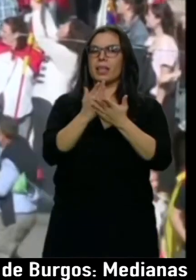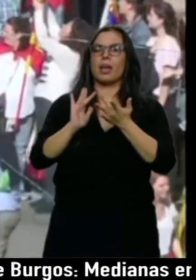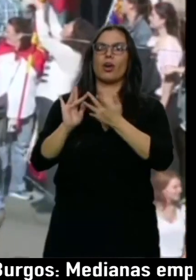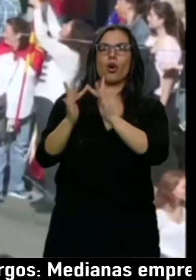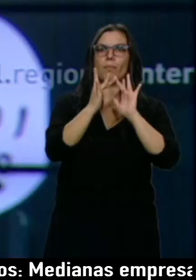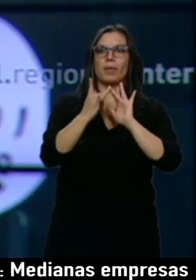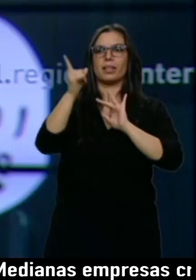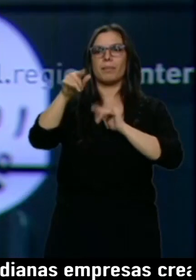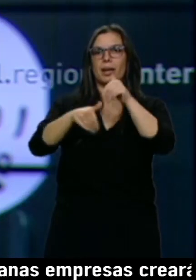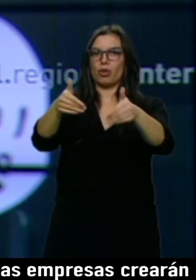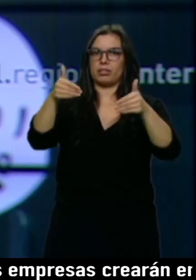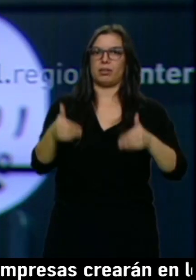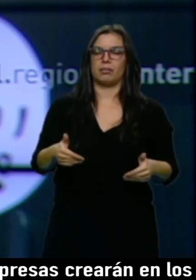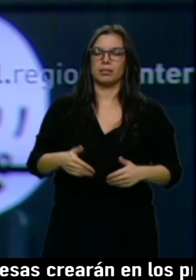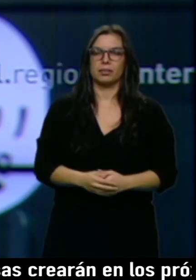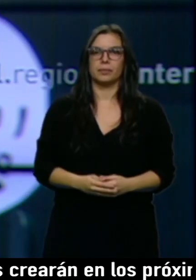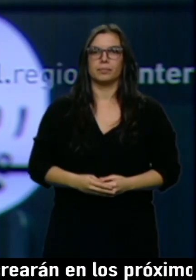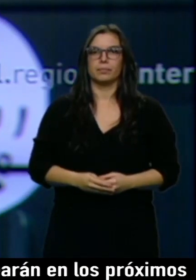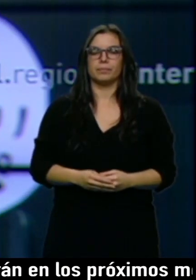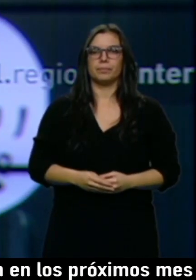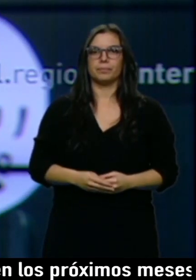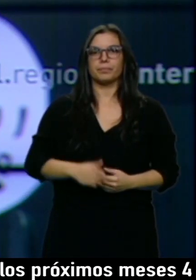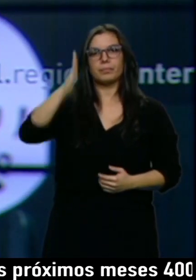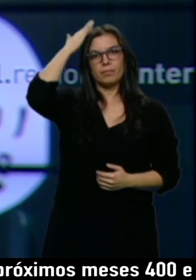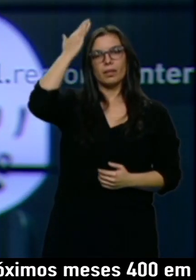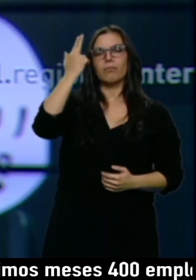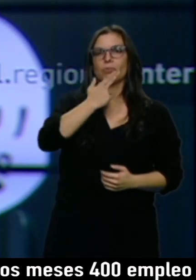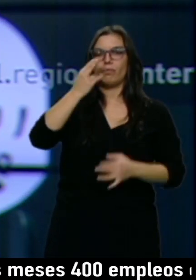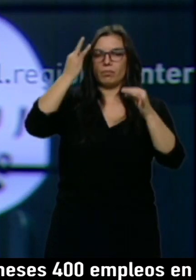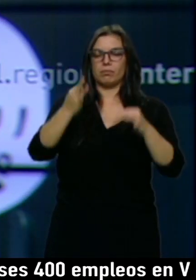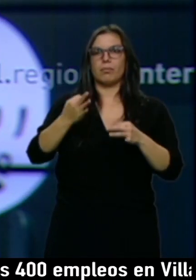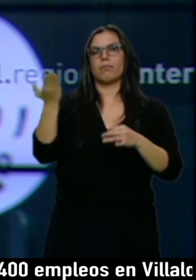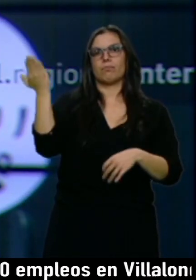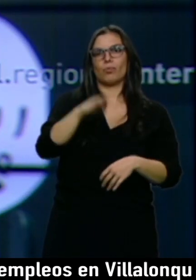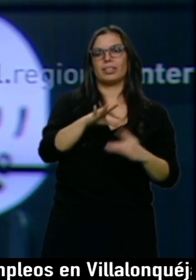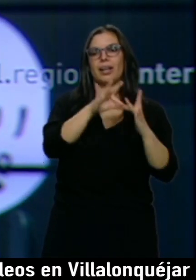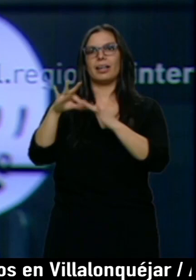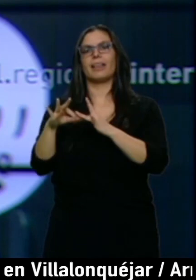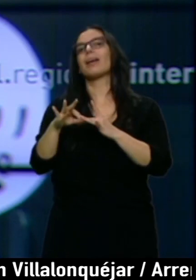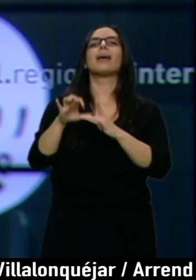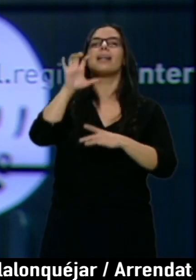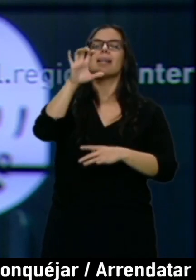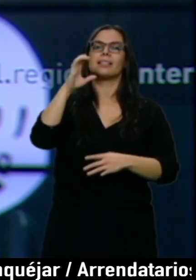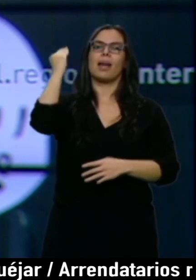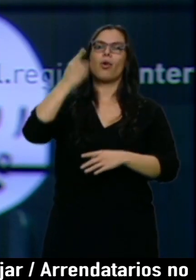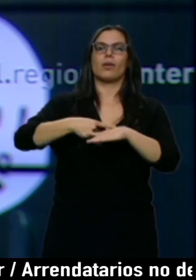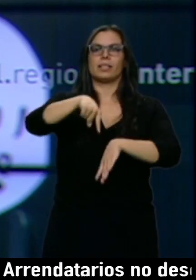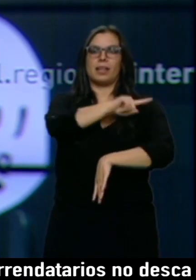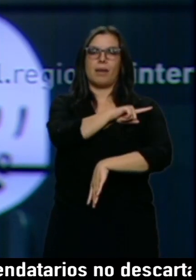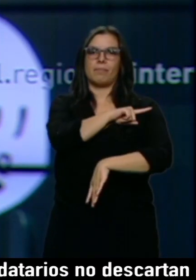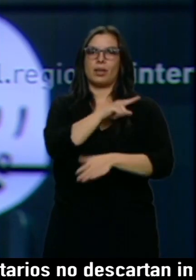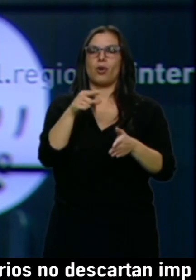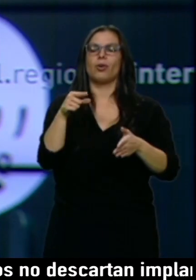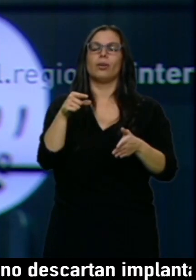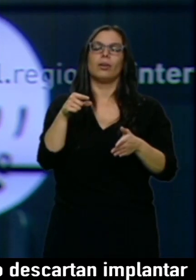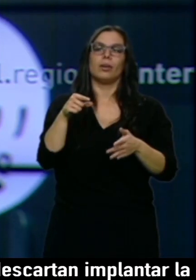electoral. Donald Trump ha confirmado la muerte del líder del Estado Islámico, al-Baghdadi, tras una operación del ejército de